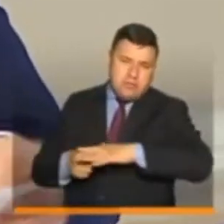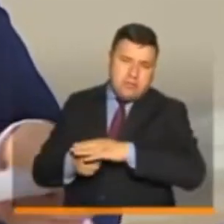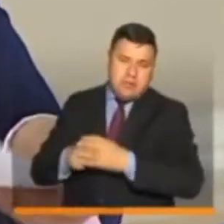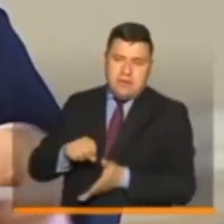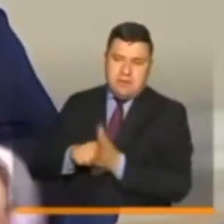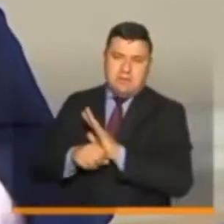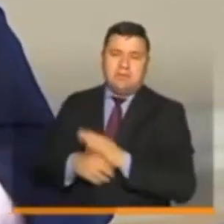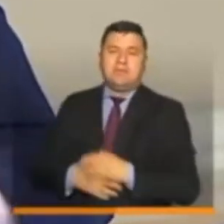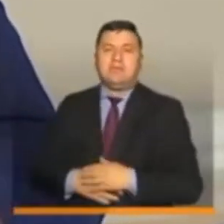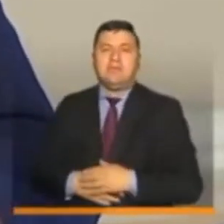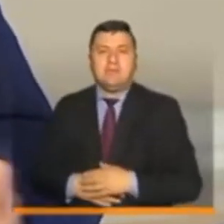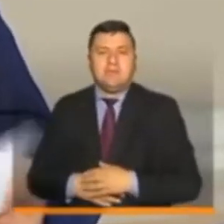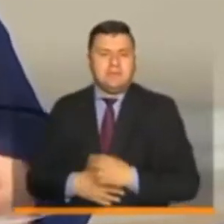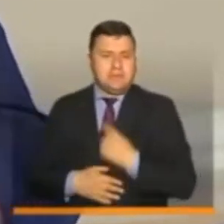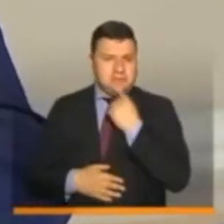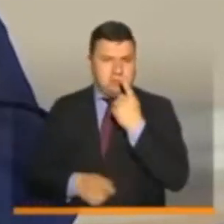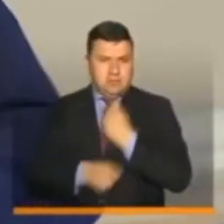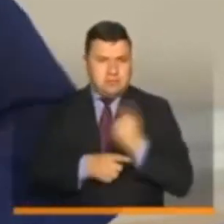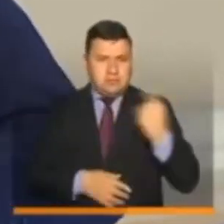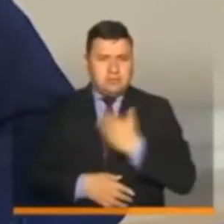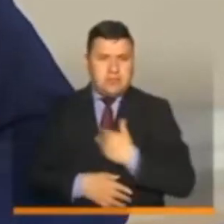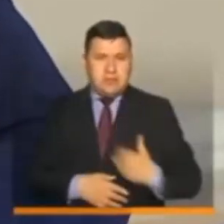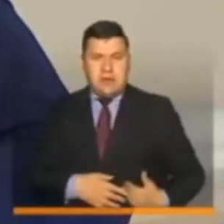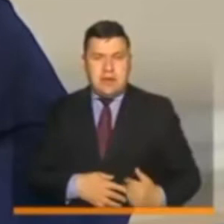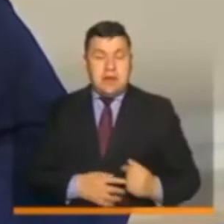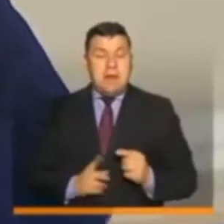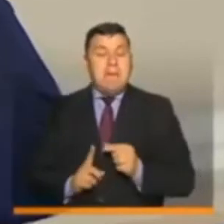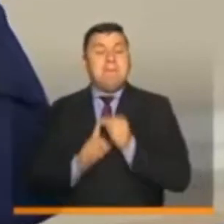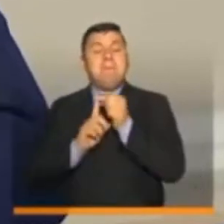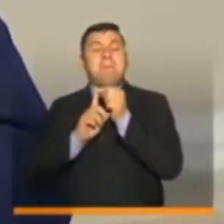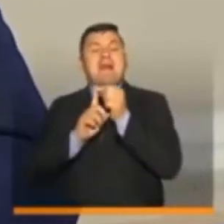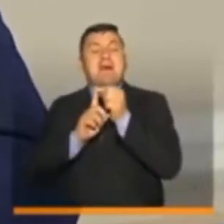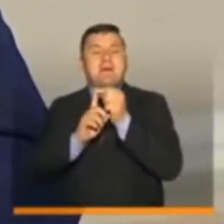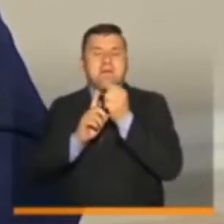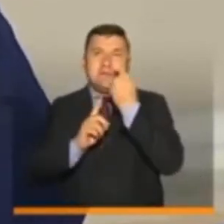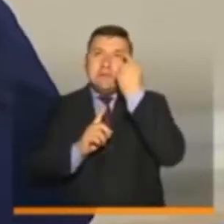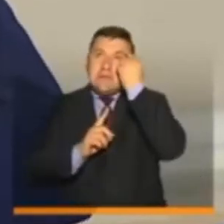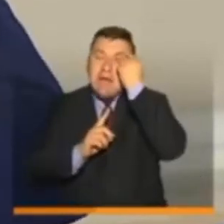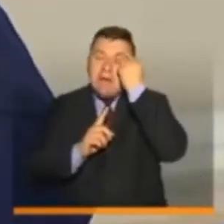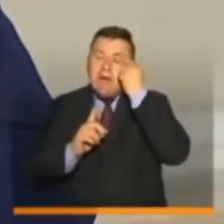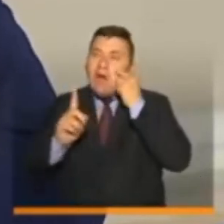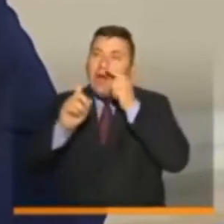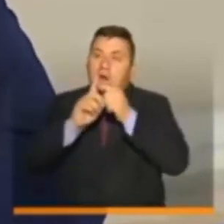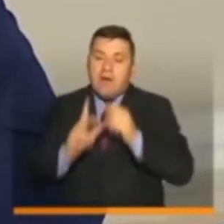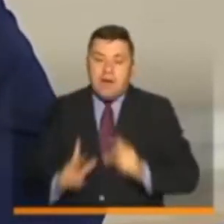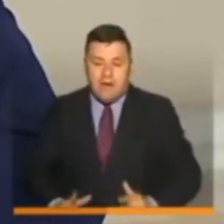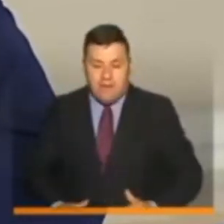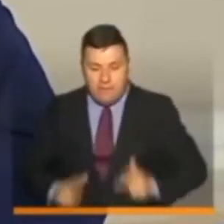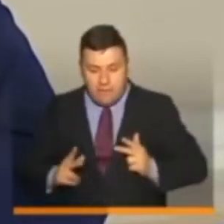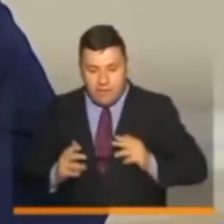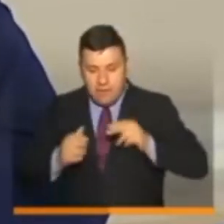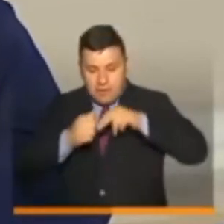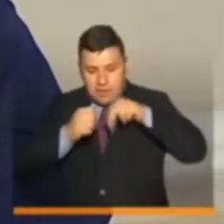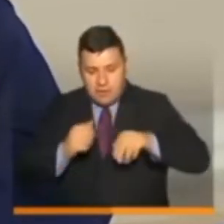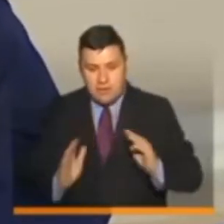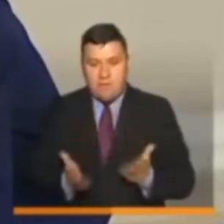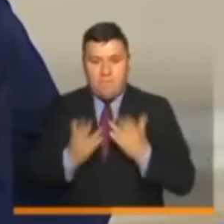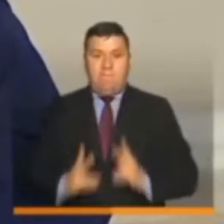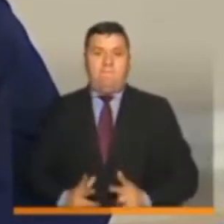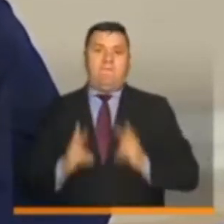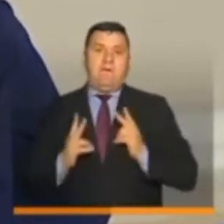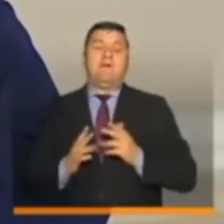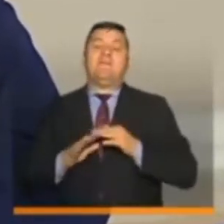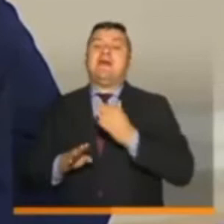la pandemia, porque como lo he señalado, la primera prioridad es la vida de los colombianos. Por eso en esos municipios se van a permitir